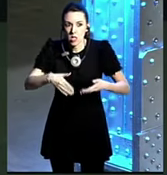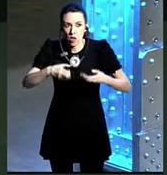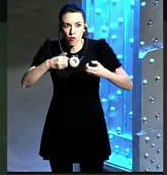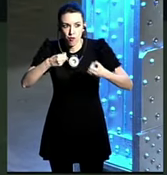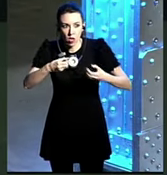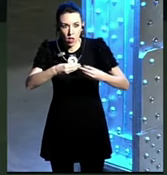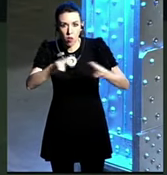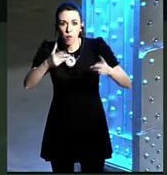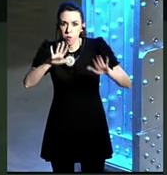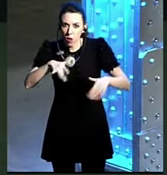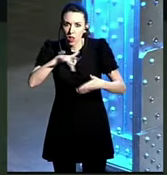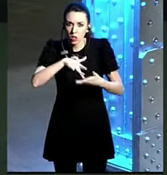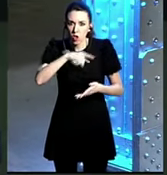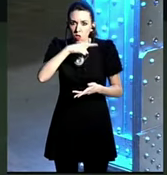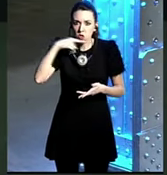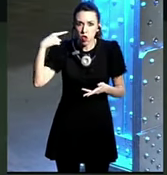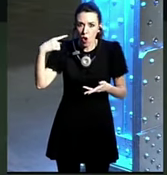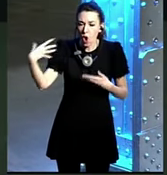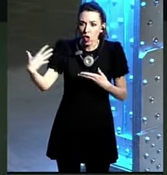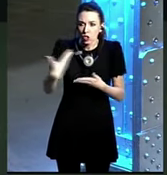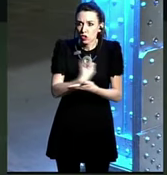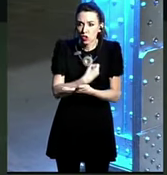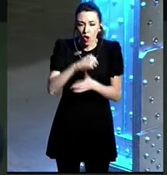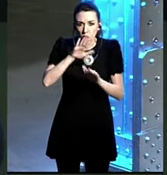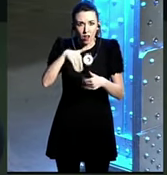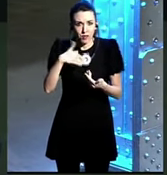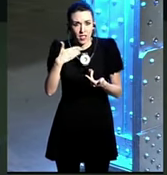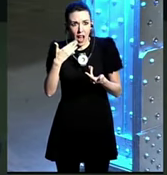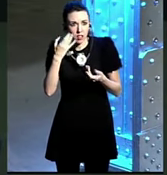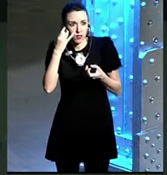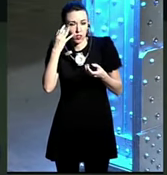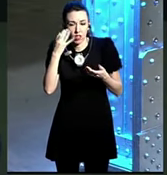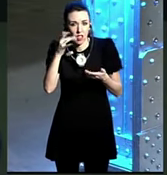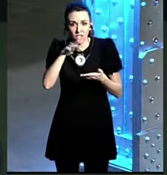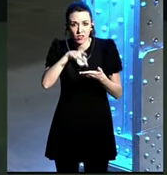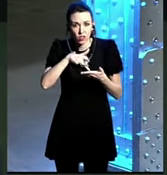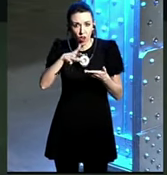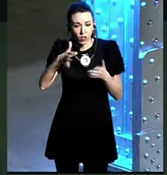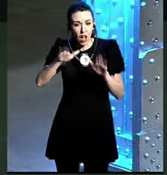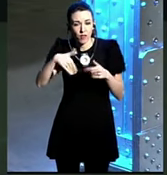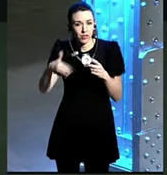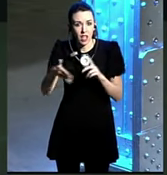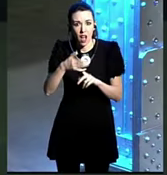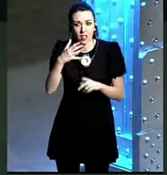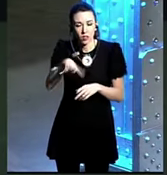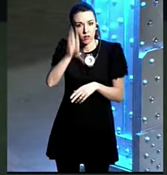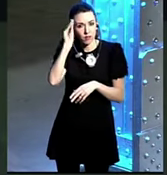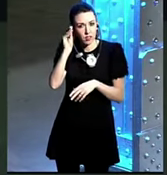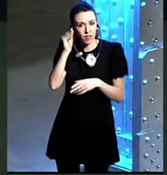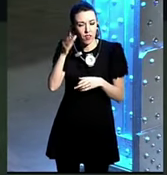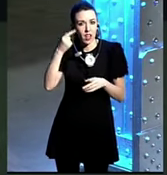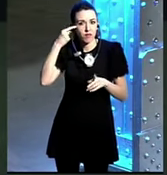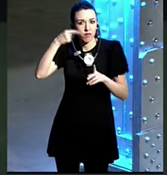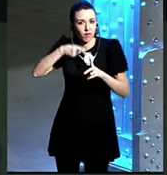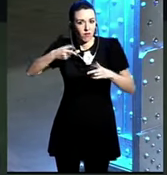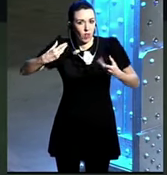potencialmente, que puede haber dolor y que todo dejaría de tener sentido, realmente nunca llegarás a entender el sentido